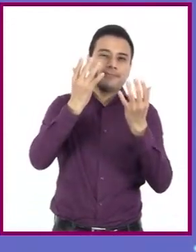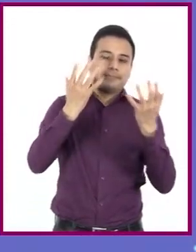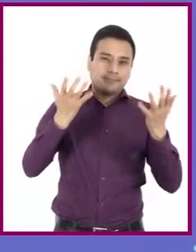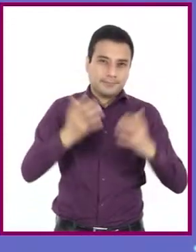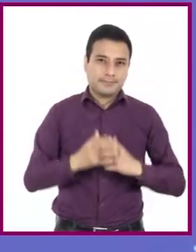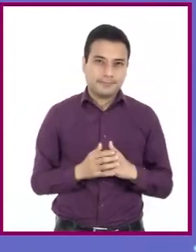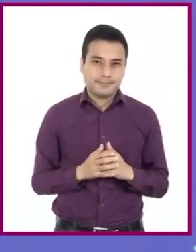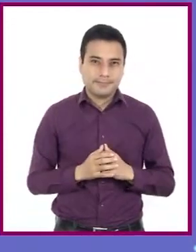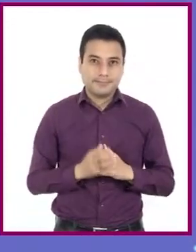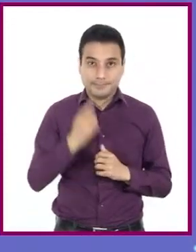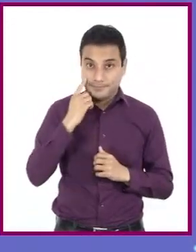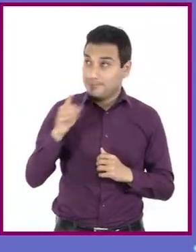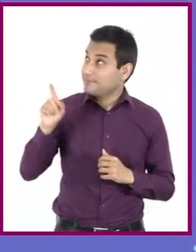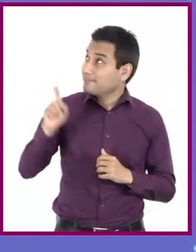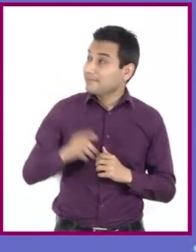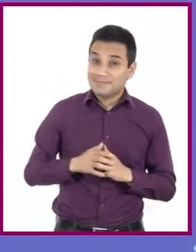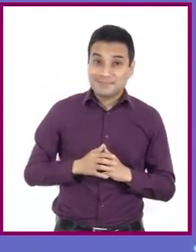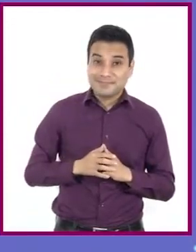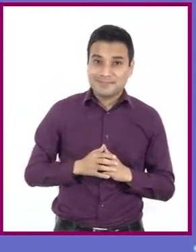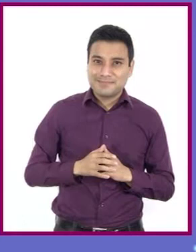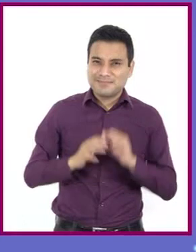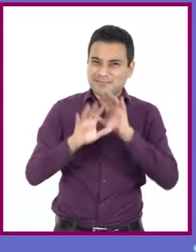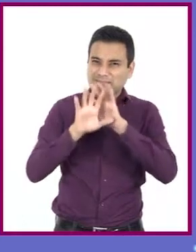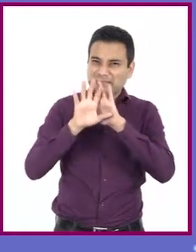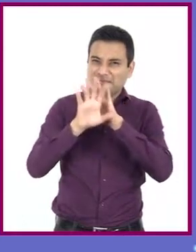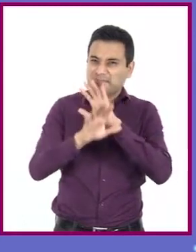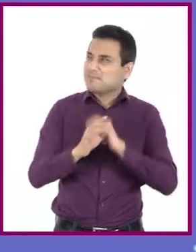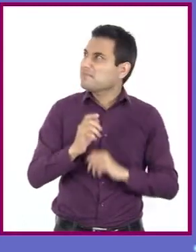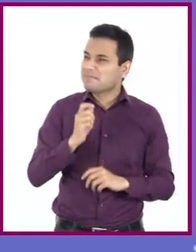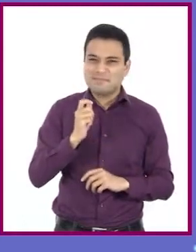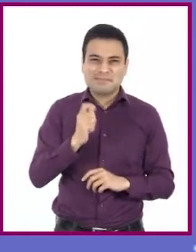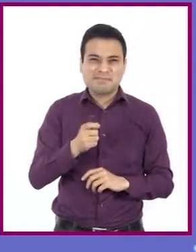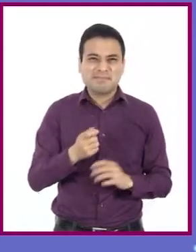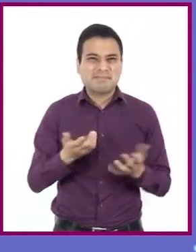¿Ven esta sombra? ¿Qué es?